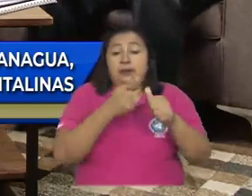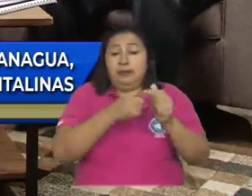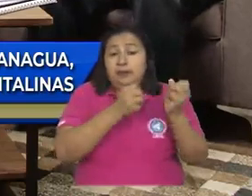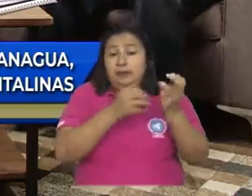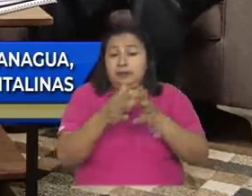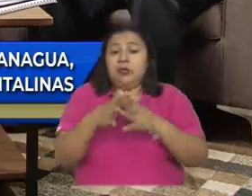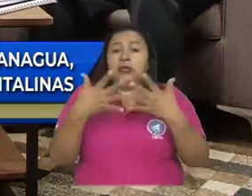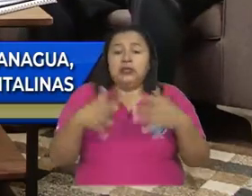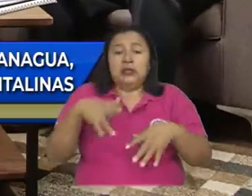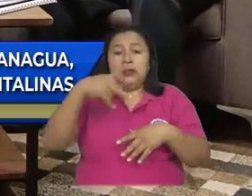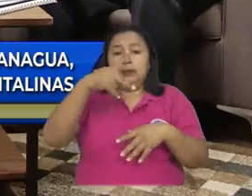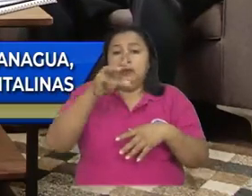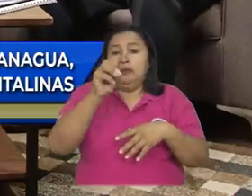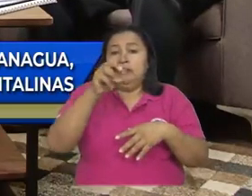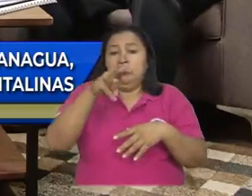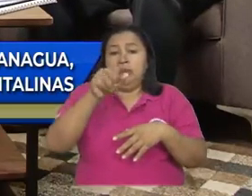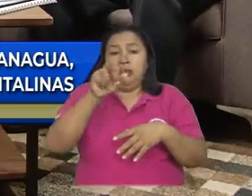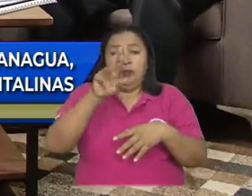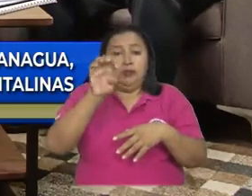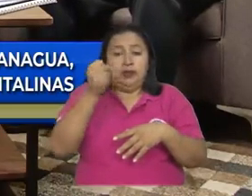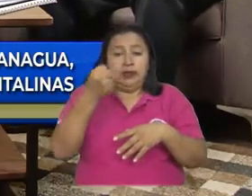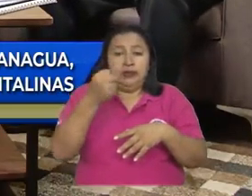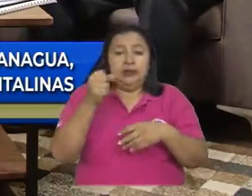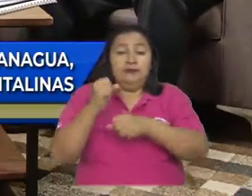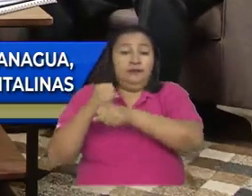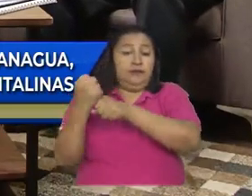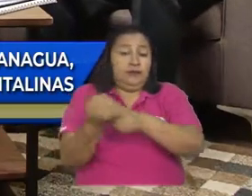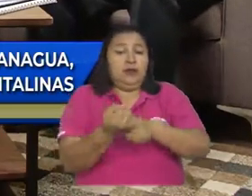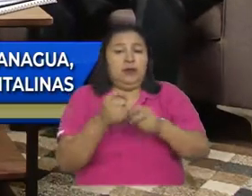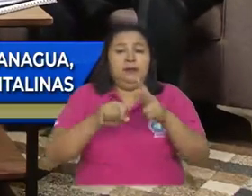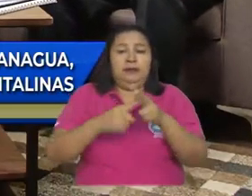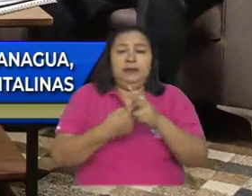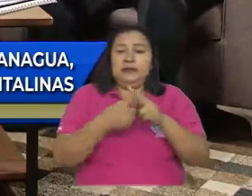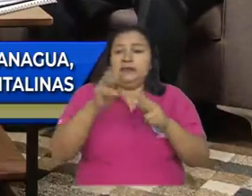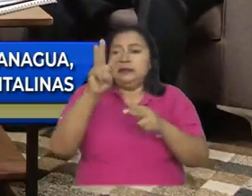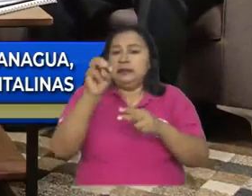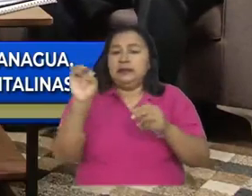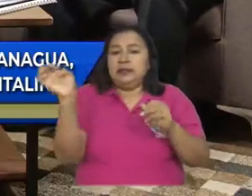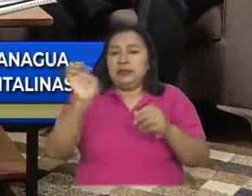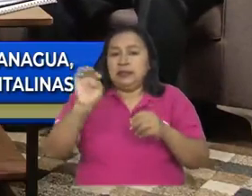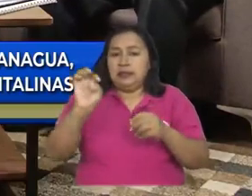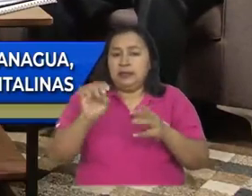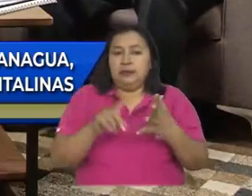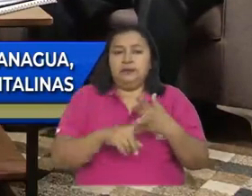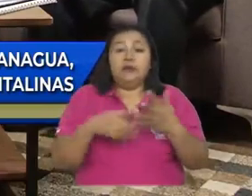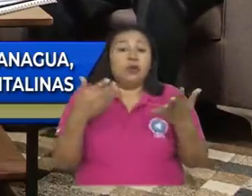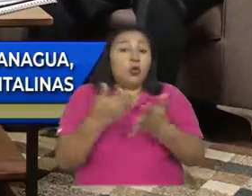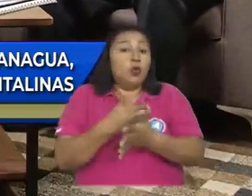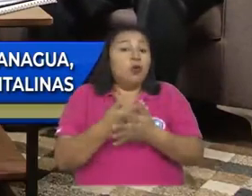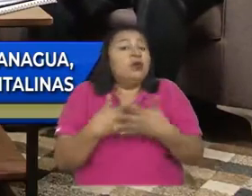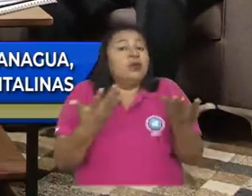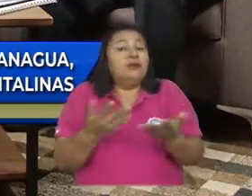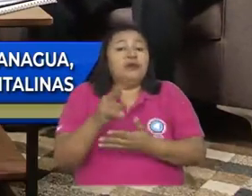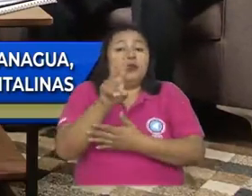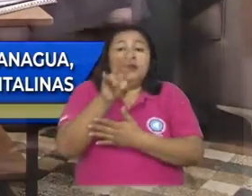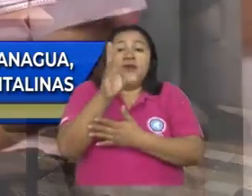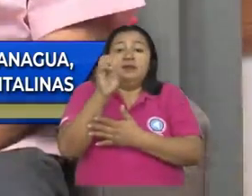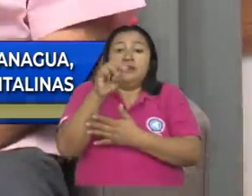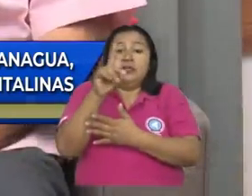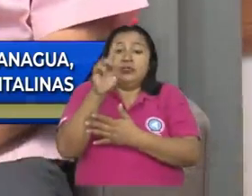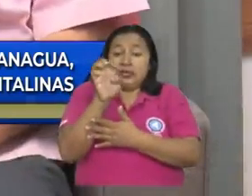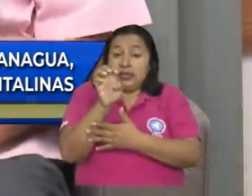el Pomares de Béisbol comienza el 30 de enero. La novedad es que Vicente Padilla será el manager